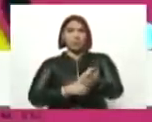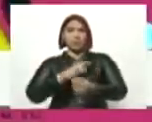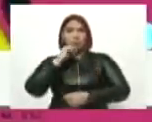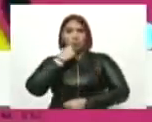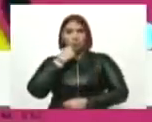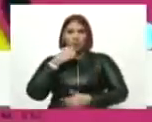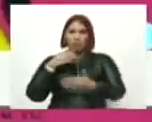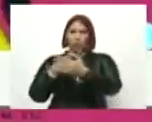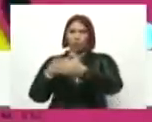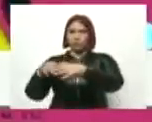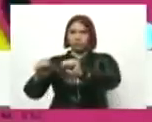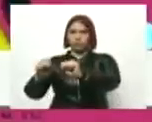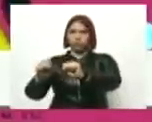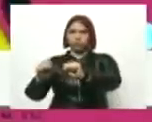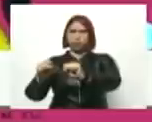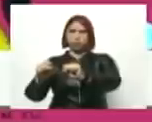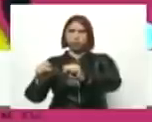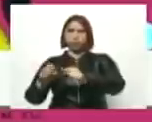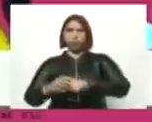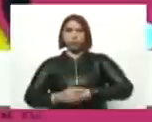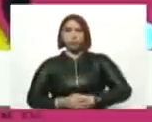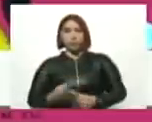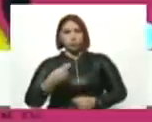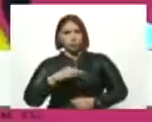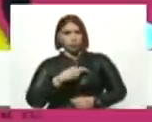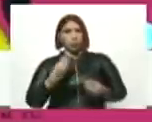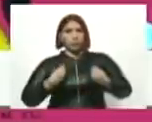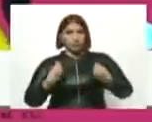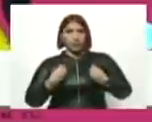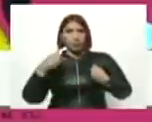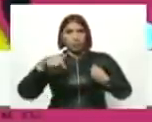el nazismo. Aquí nosotros lo vivimos.